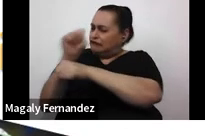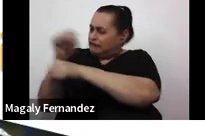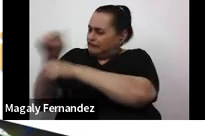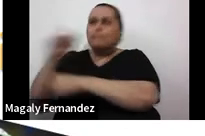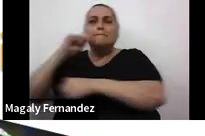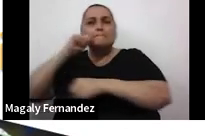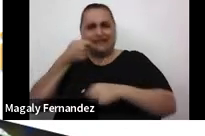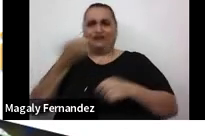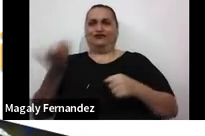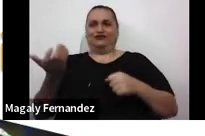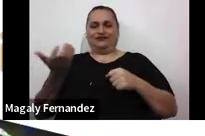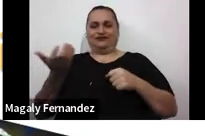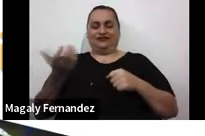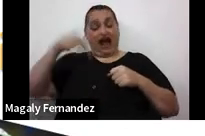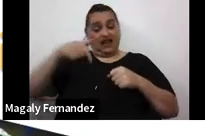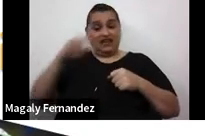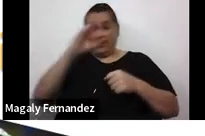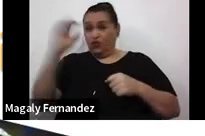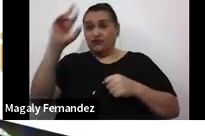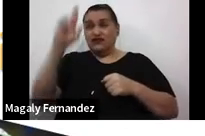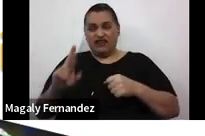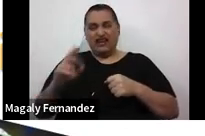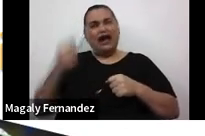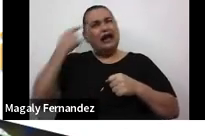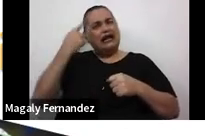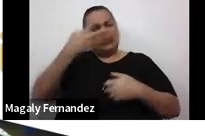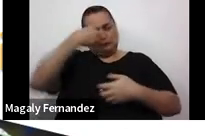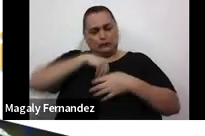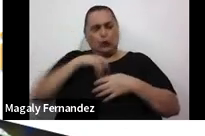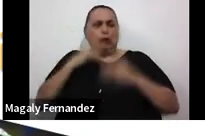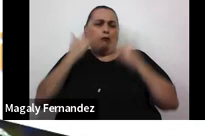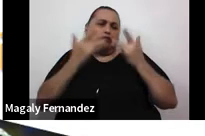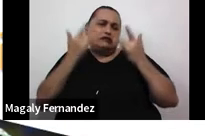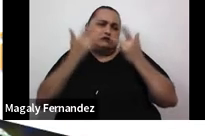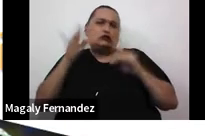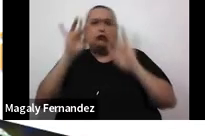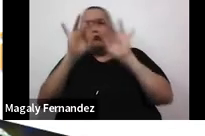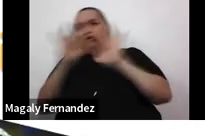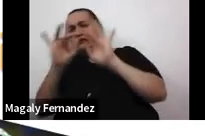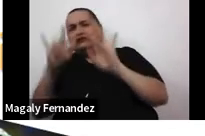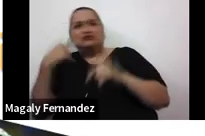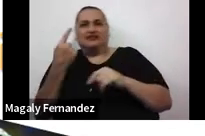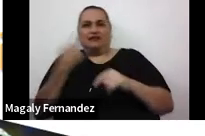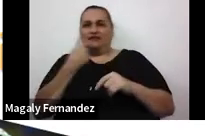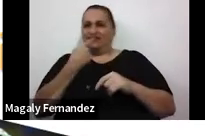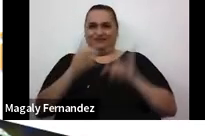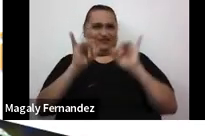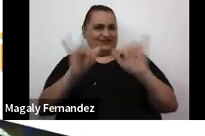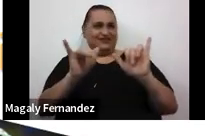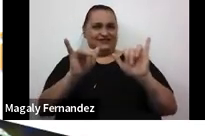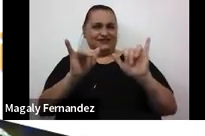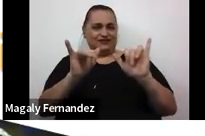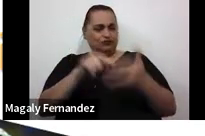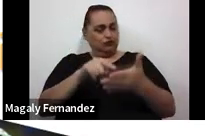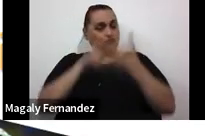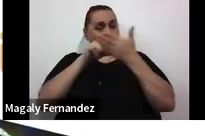porque sobre todo en Costa Rica como tenemos el pobrecito metido verdad Entonces eso reconocer